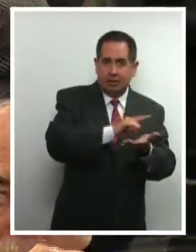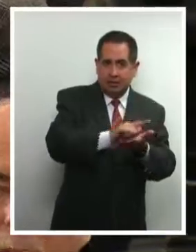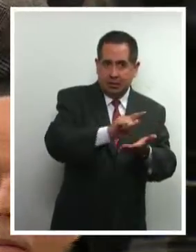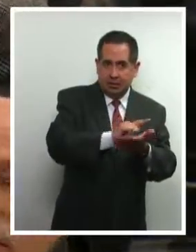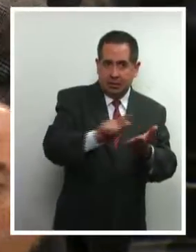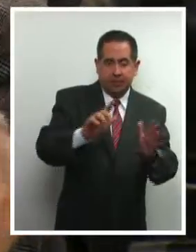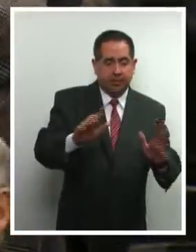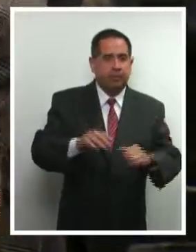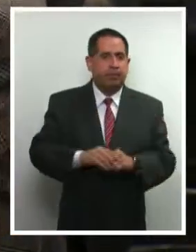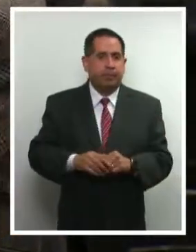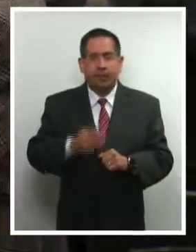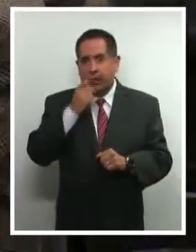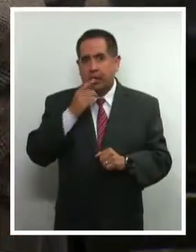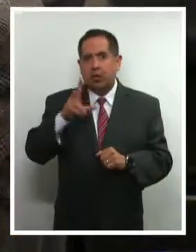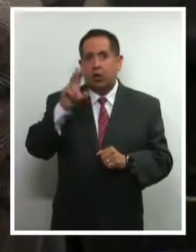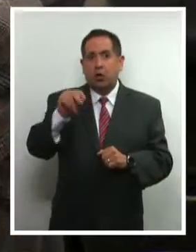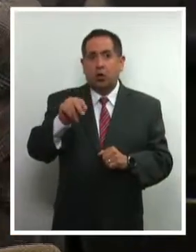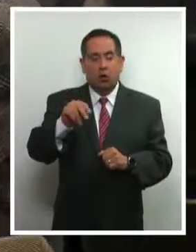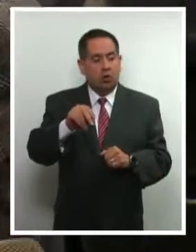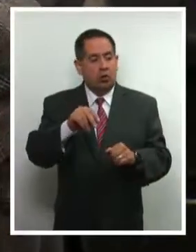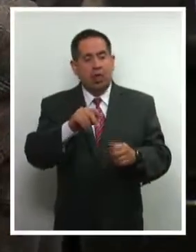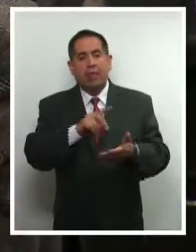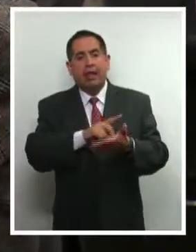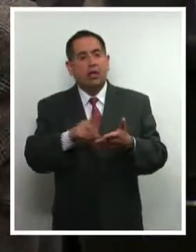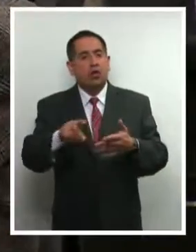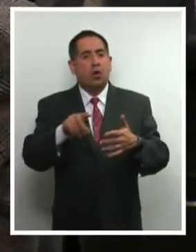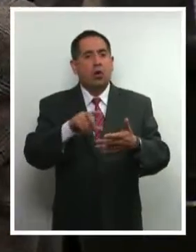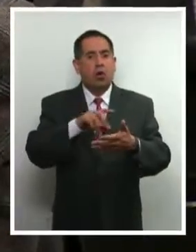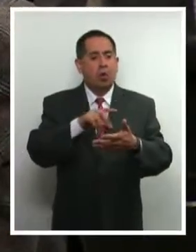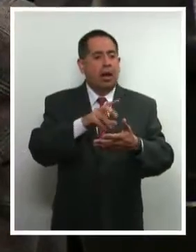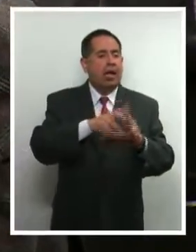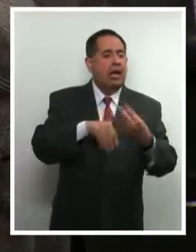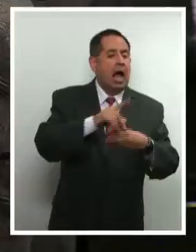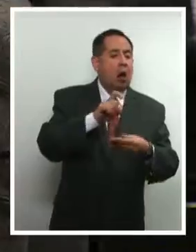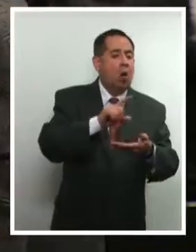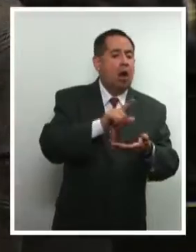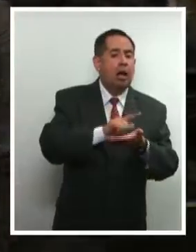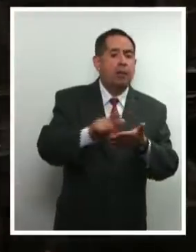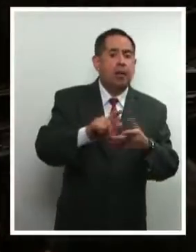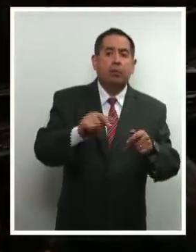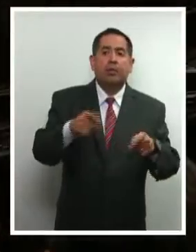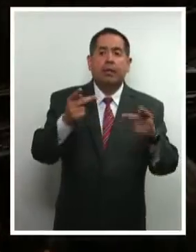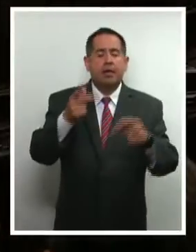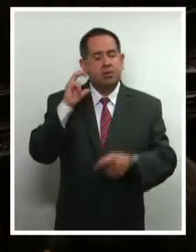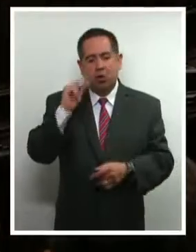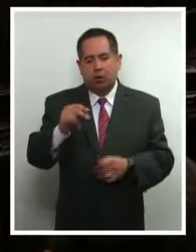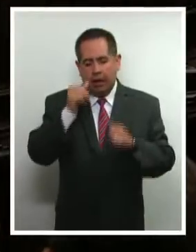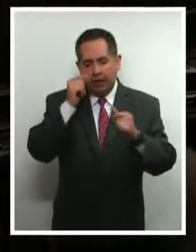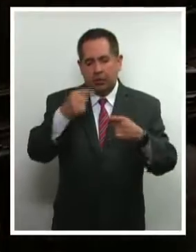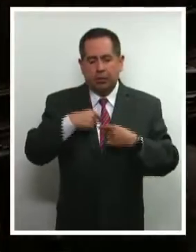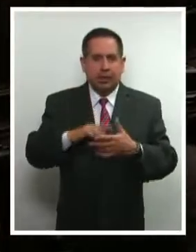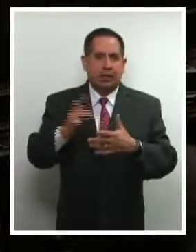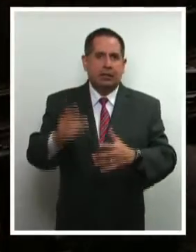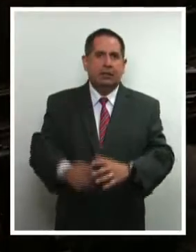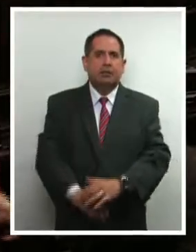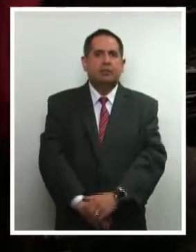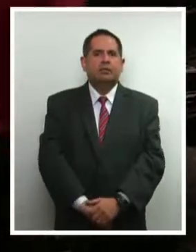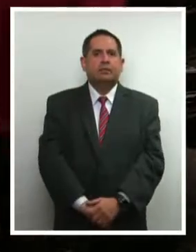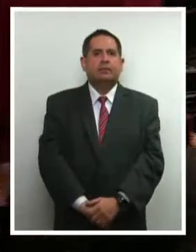decirle no al derecho de saneamiento al agua. Muchas gracias por su atención.